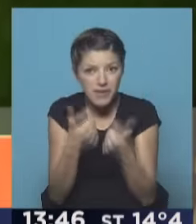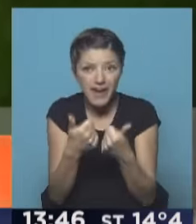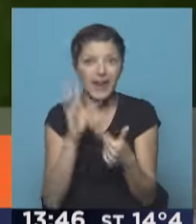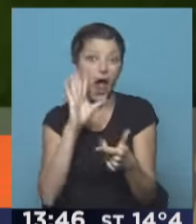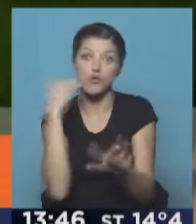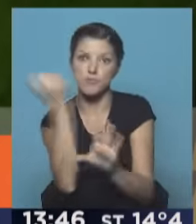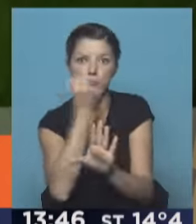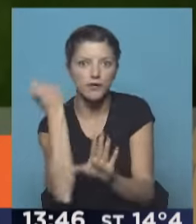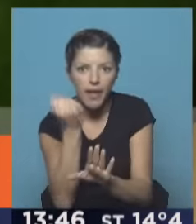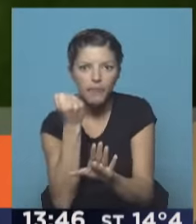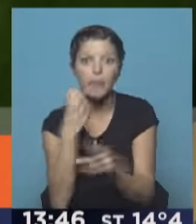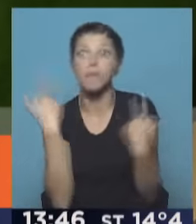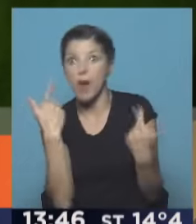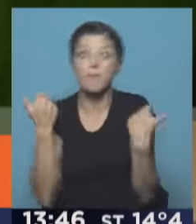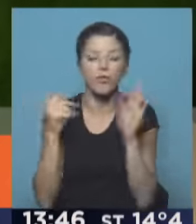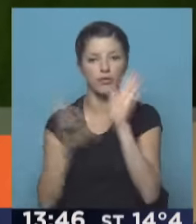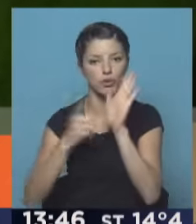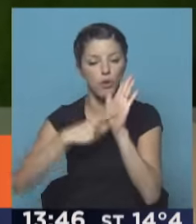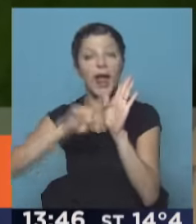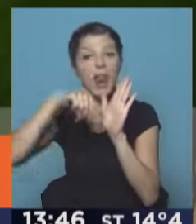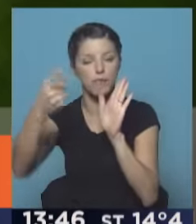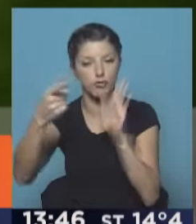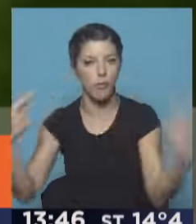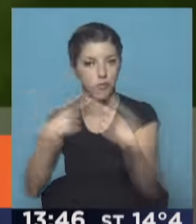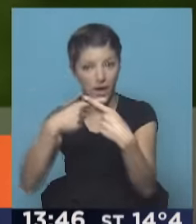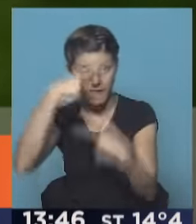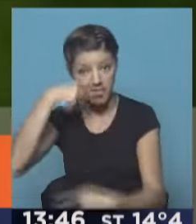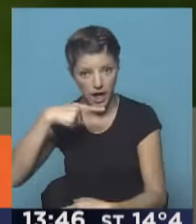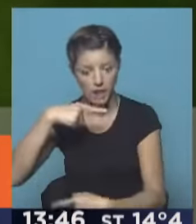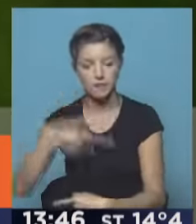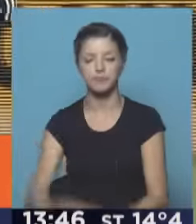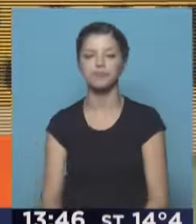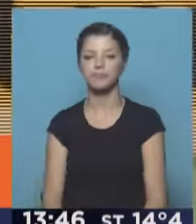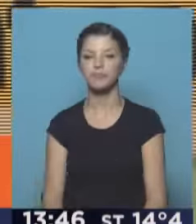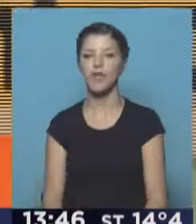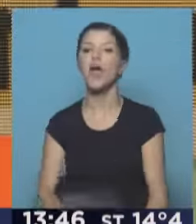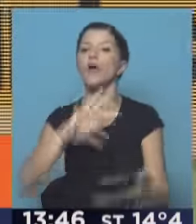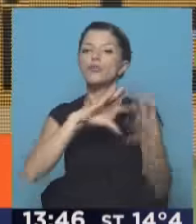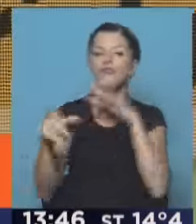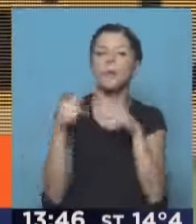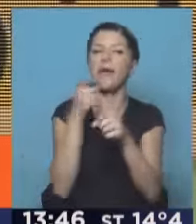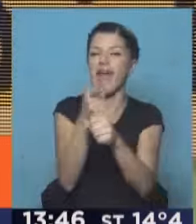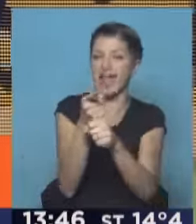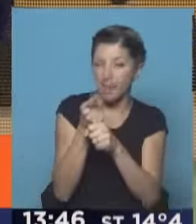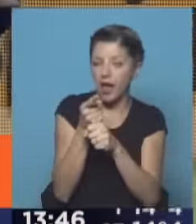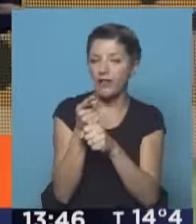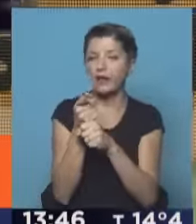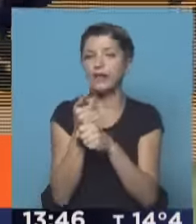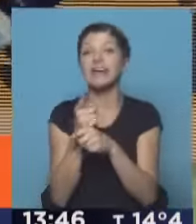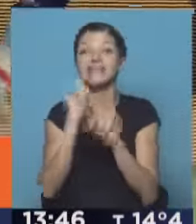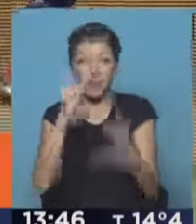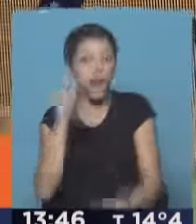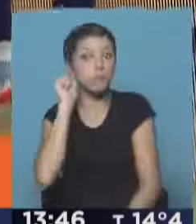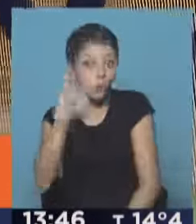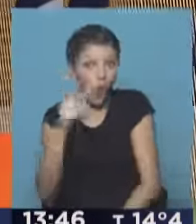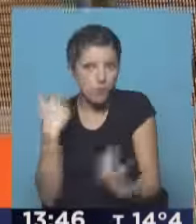que viable, lo veníamos hablando, Juan, de esa explosión, de esa manera de presionar arriba y encima se había encontrado con el gol,